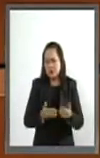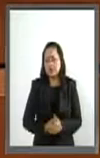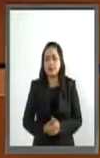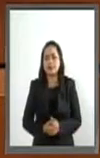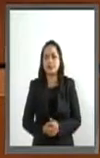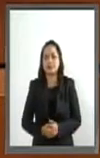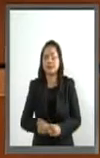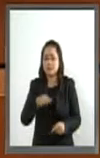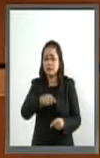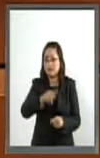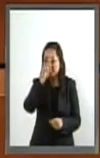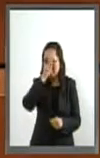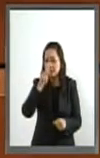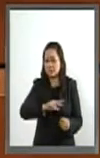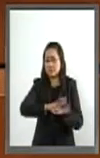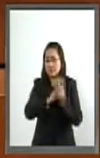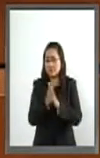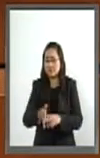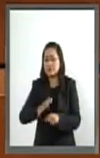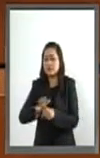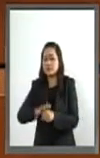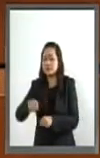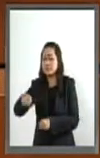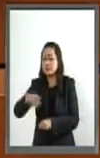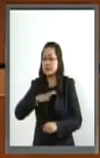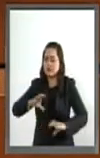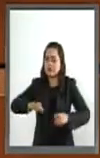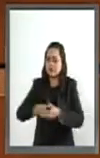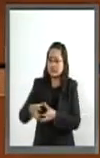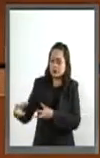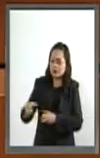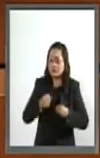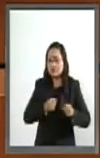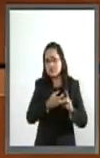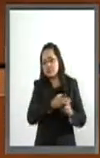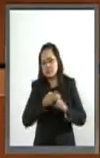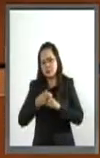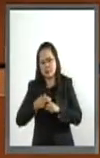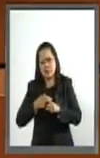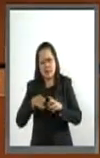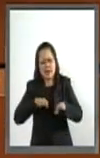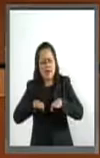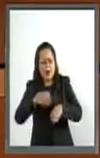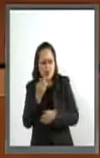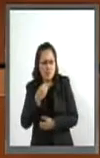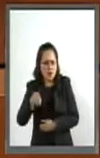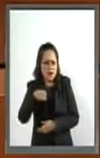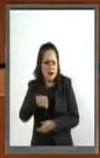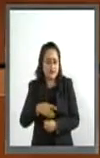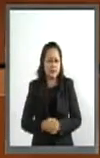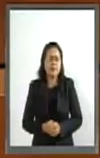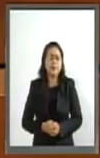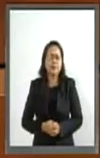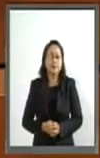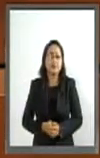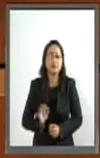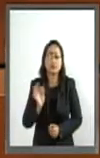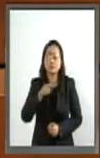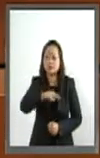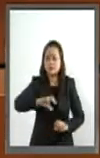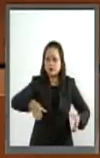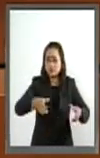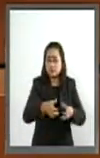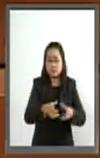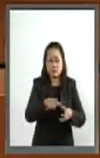altamente propensos para convertirse en víctimas del crimen, de trata de personas y trabajo forzado. De hecho, al ser una